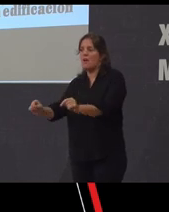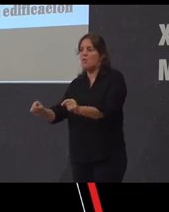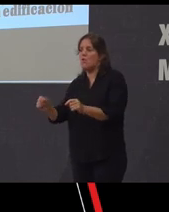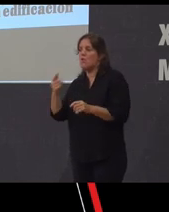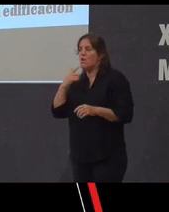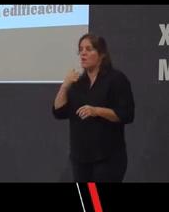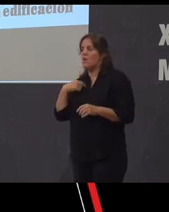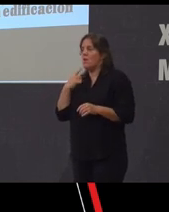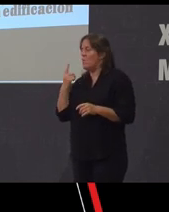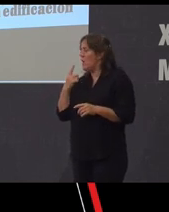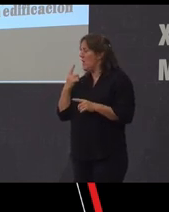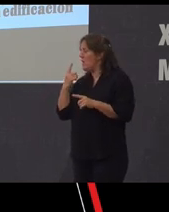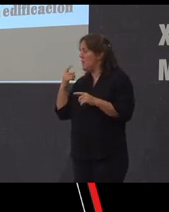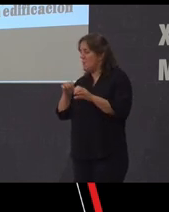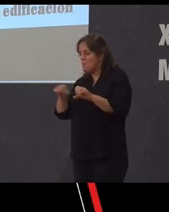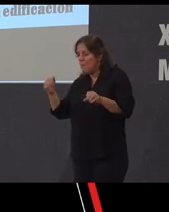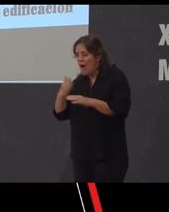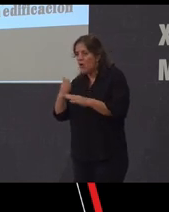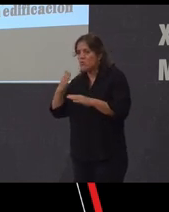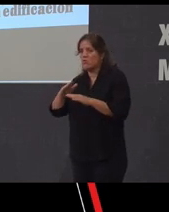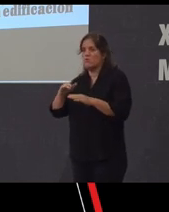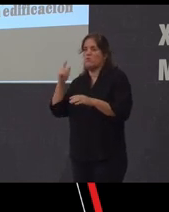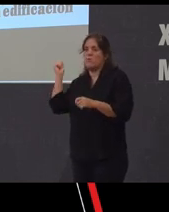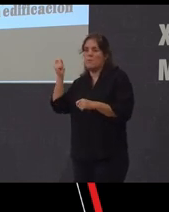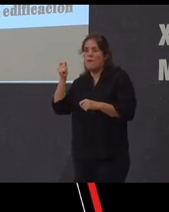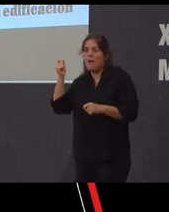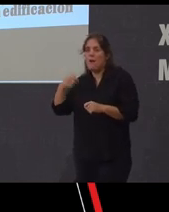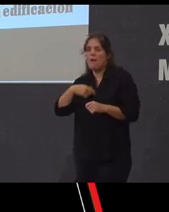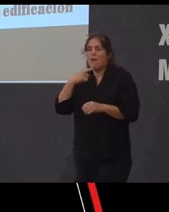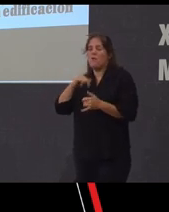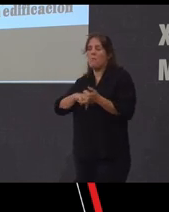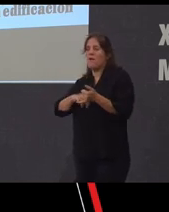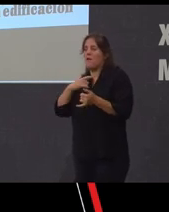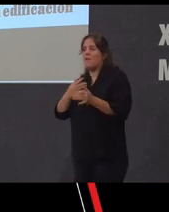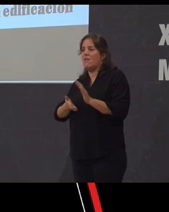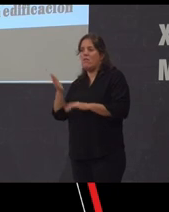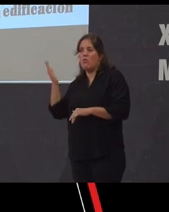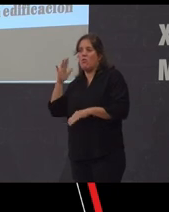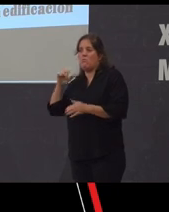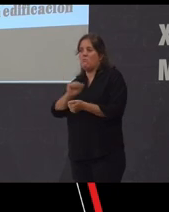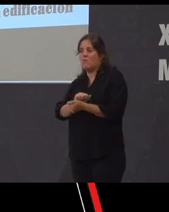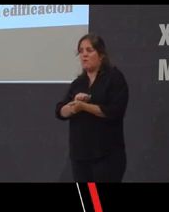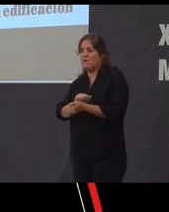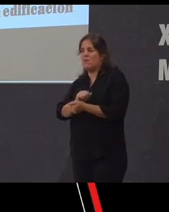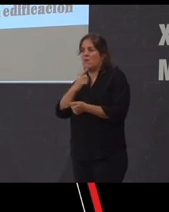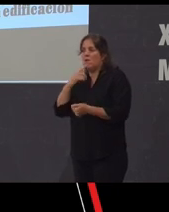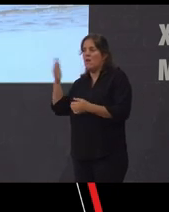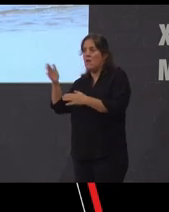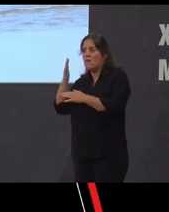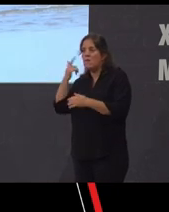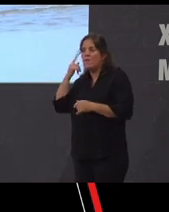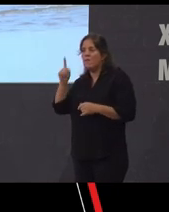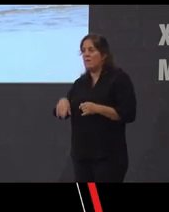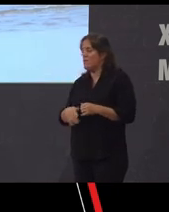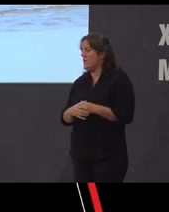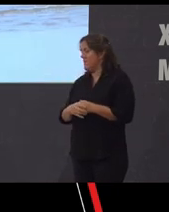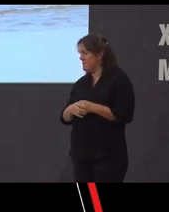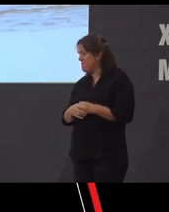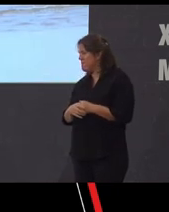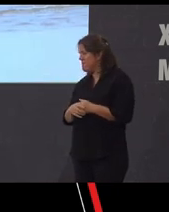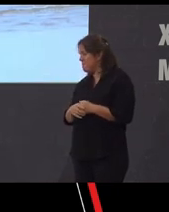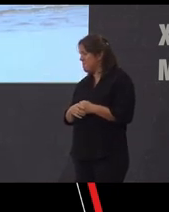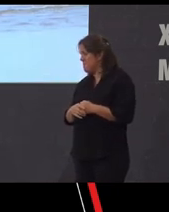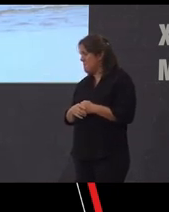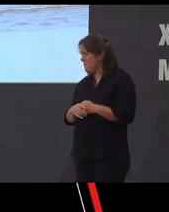cos paus o chan, en ver en cada pau que xa un marino. O marino tiña que defender a bandeira. E a bandeira non podía ir ao chan, hubo